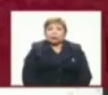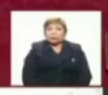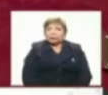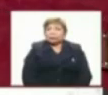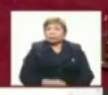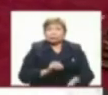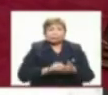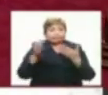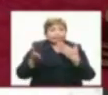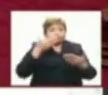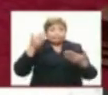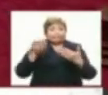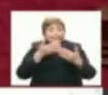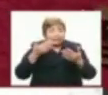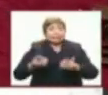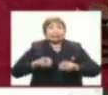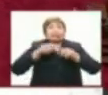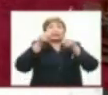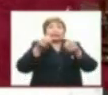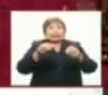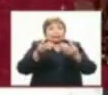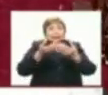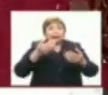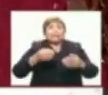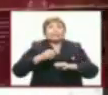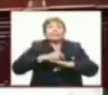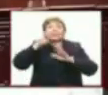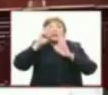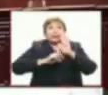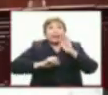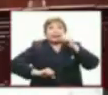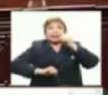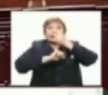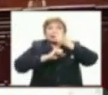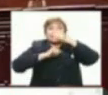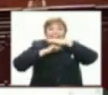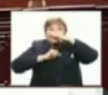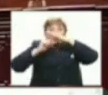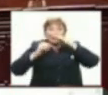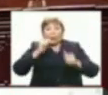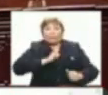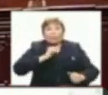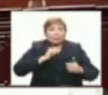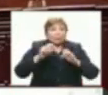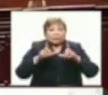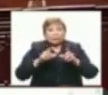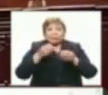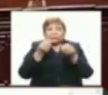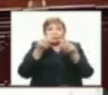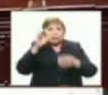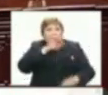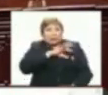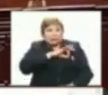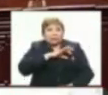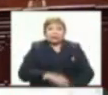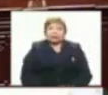Se facilitará a la población el acceso al Programa Nacional Techo Propio y ampliaremos significativamente el número de